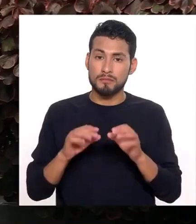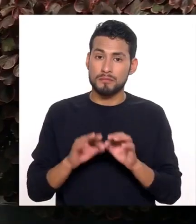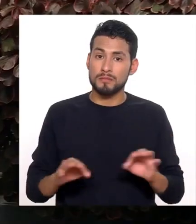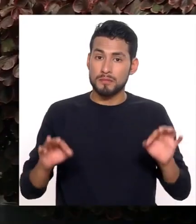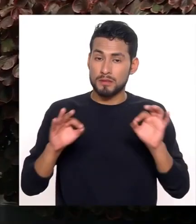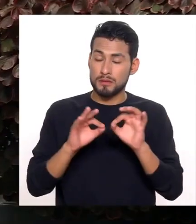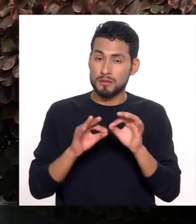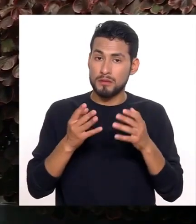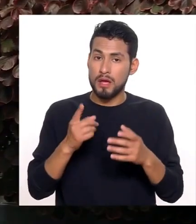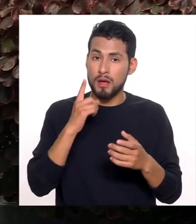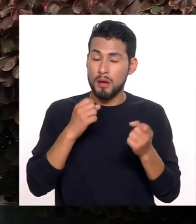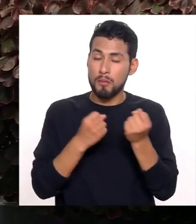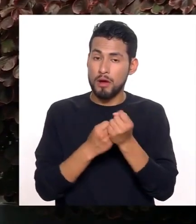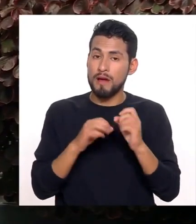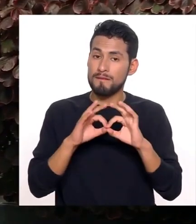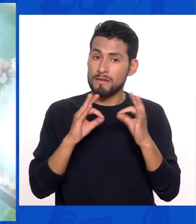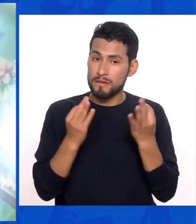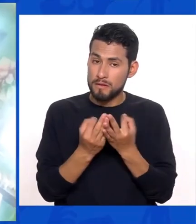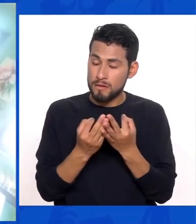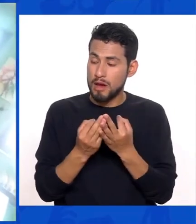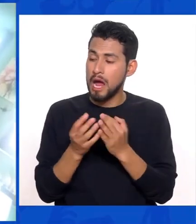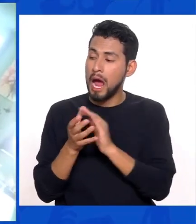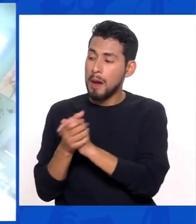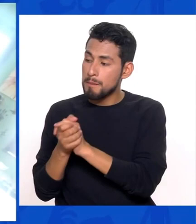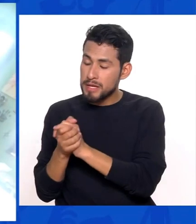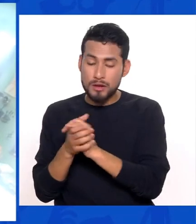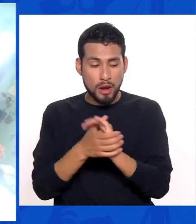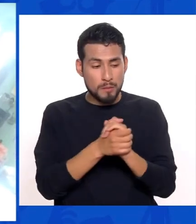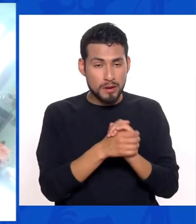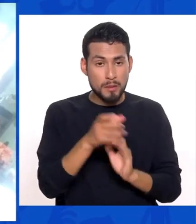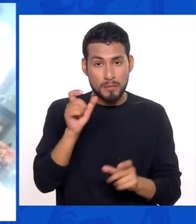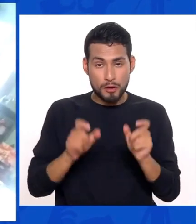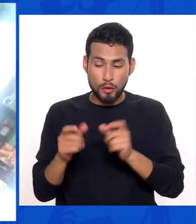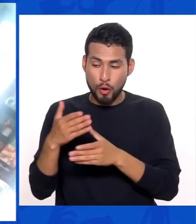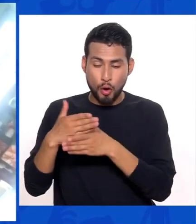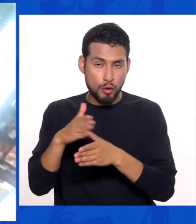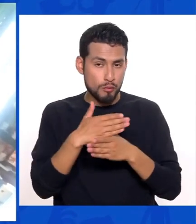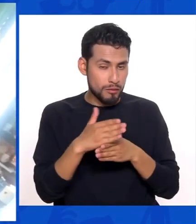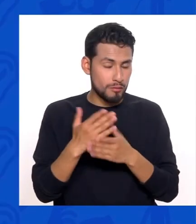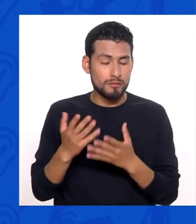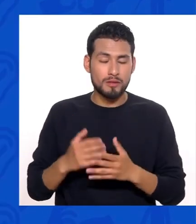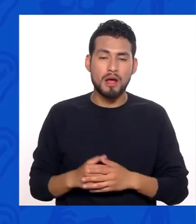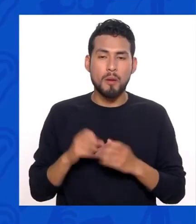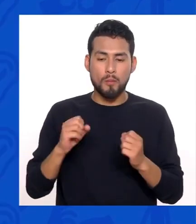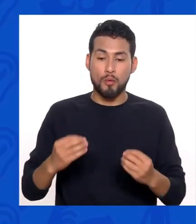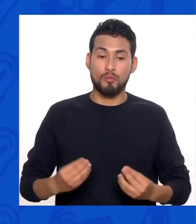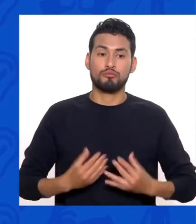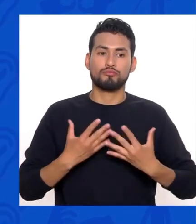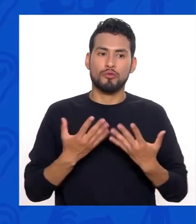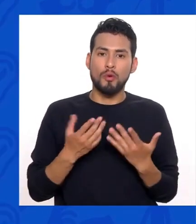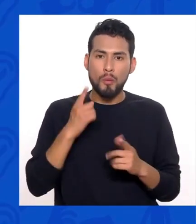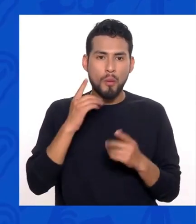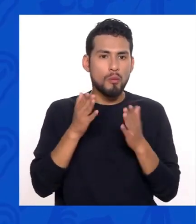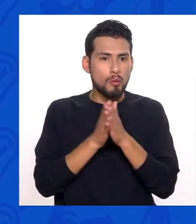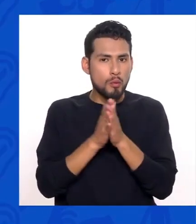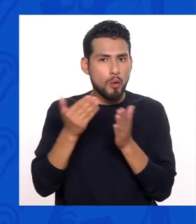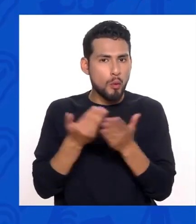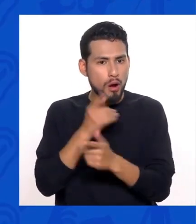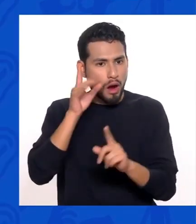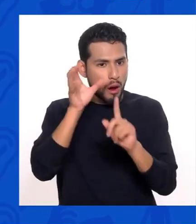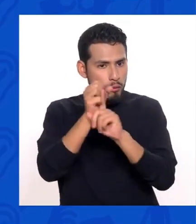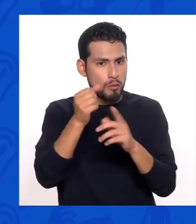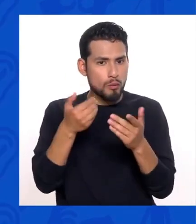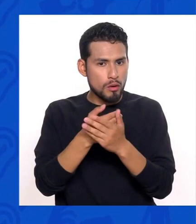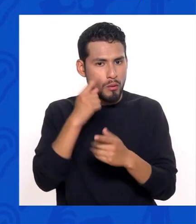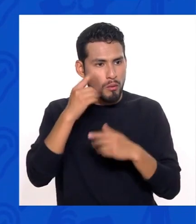Es muy importante el apoyo familiar, de los amigos, de las personas con las que comparte. Le permite generarse nuevos objetivos,